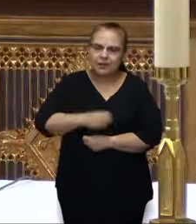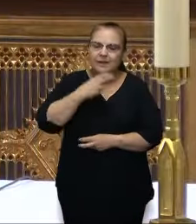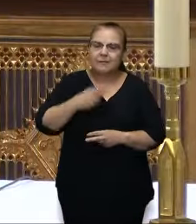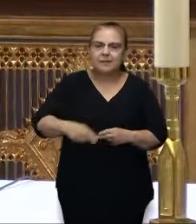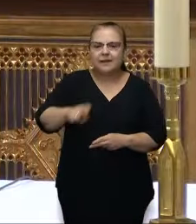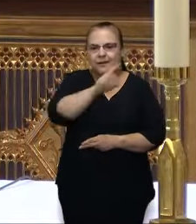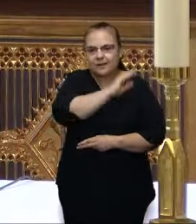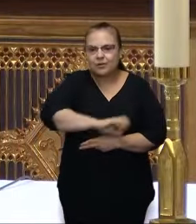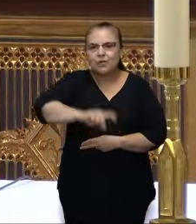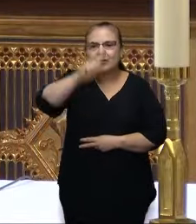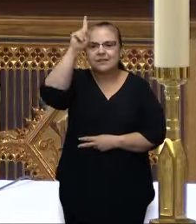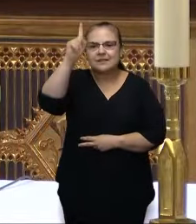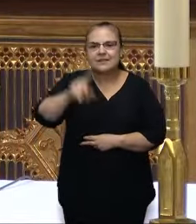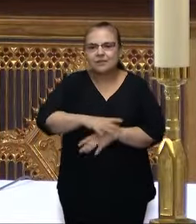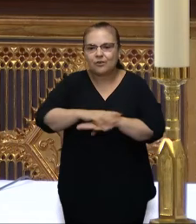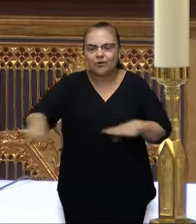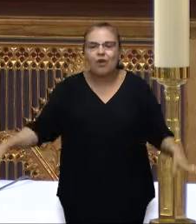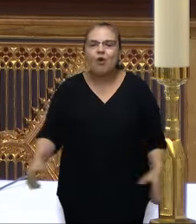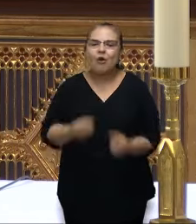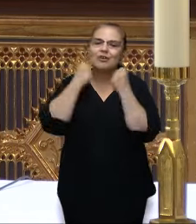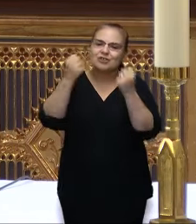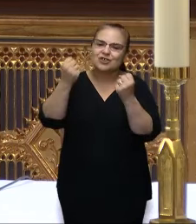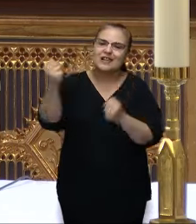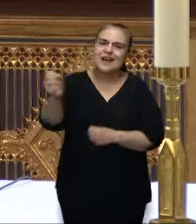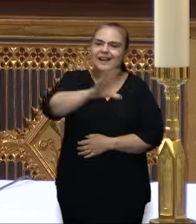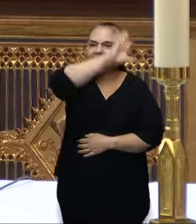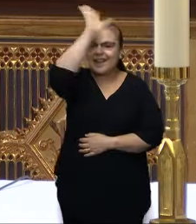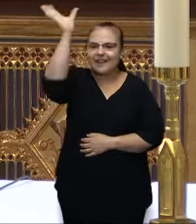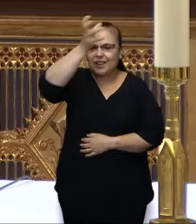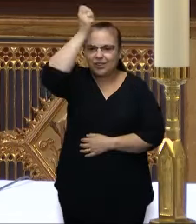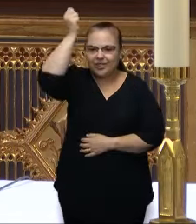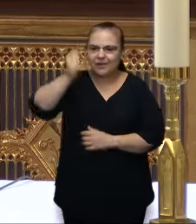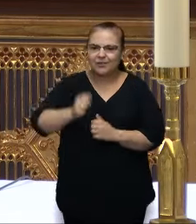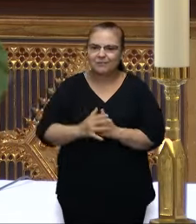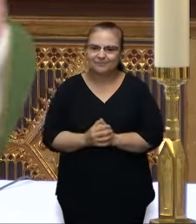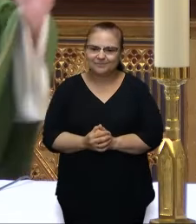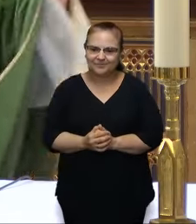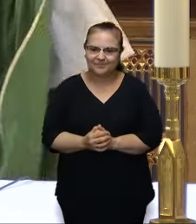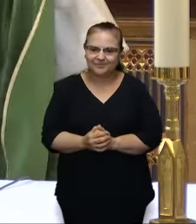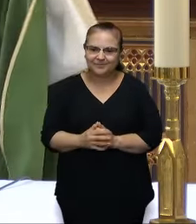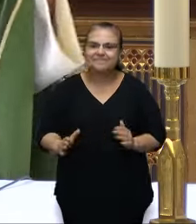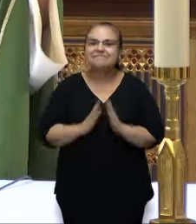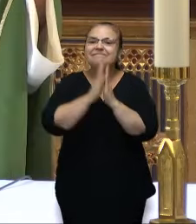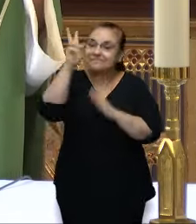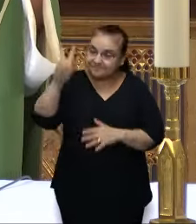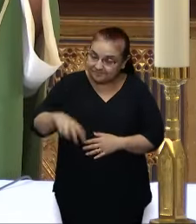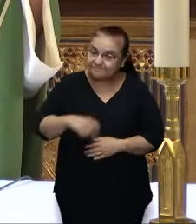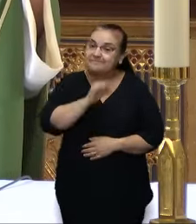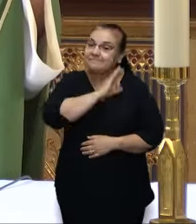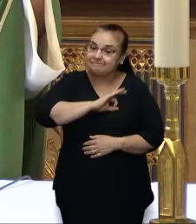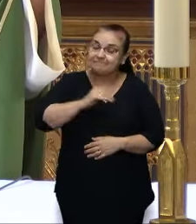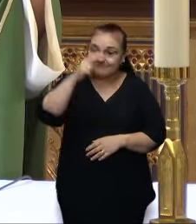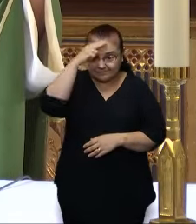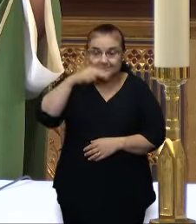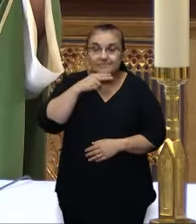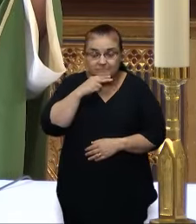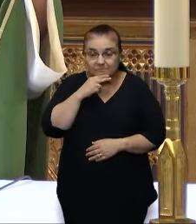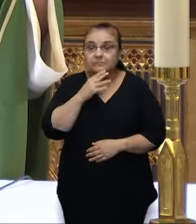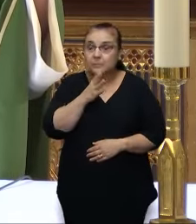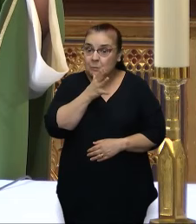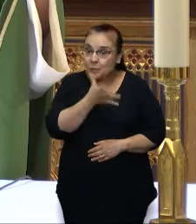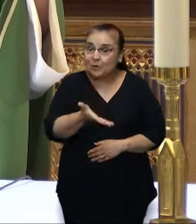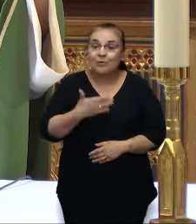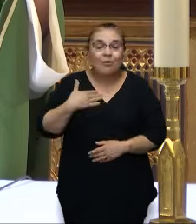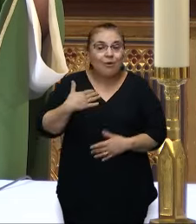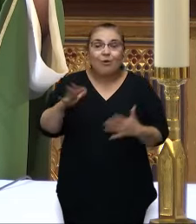bendito el que viene En nombre del Señor hosana en el cielo Santo Eres en verdad padre y Con